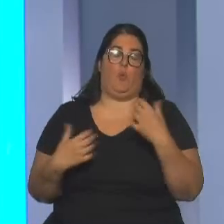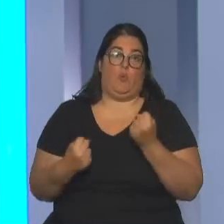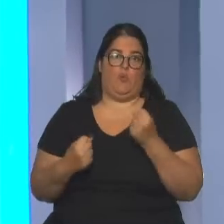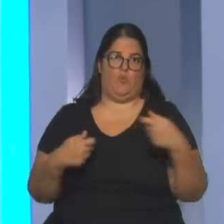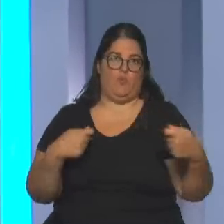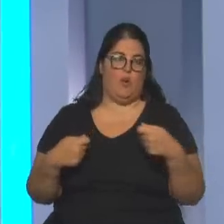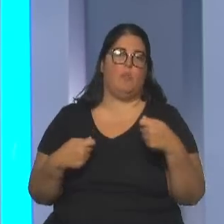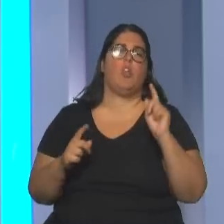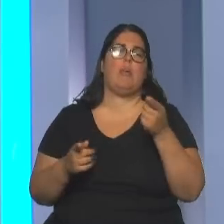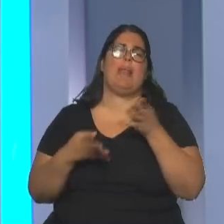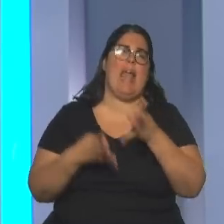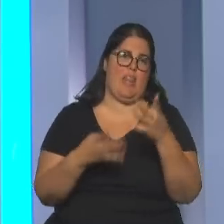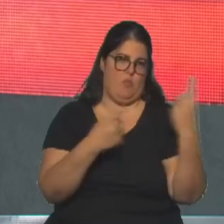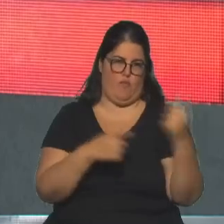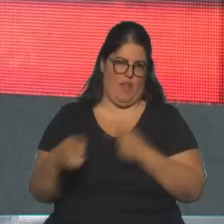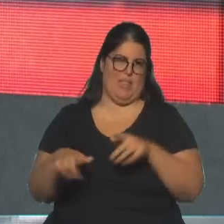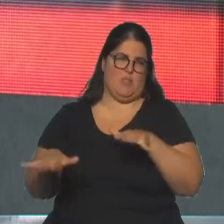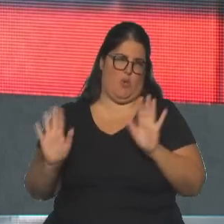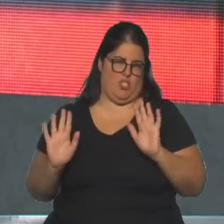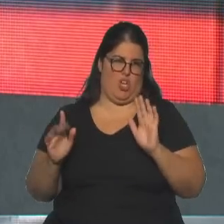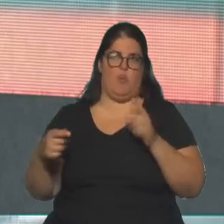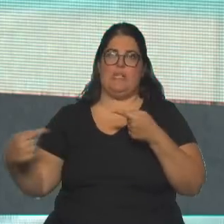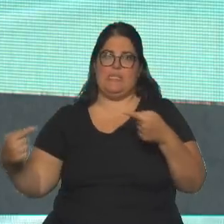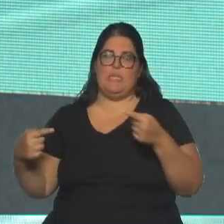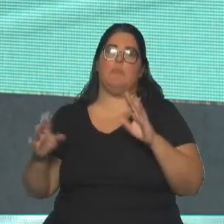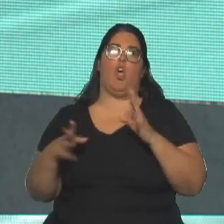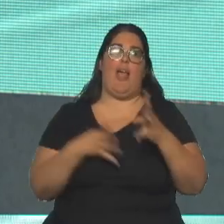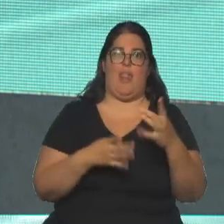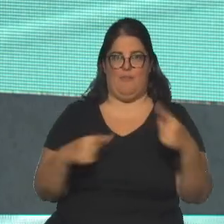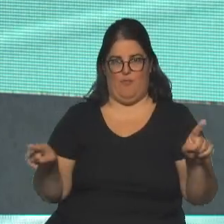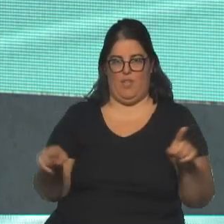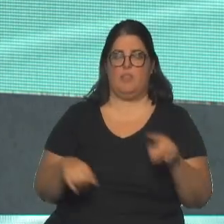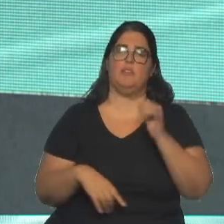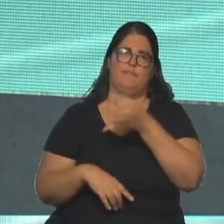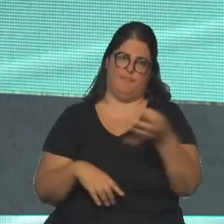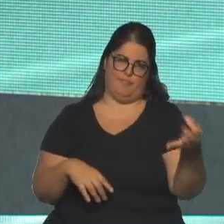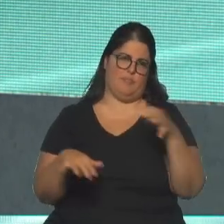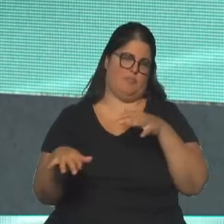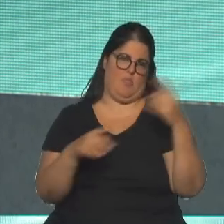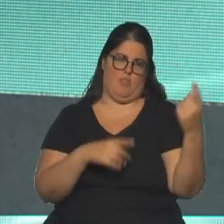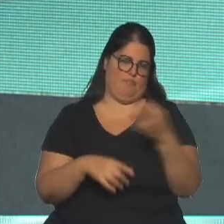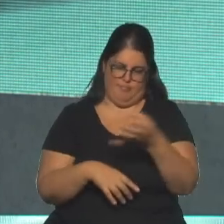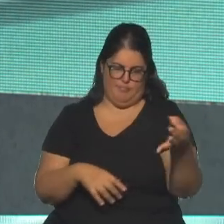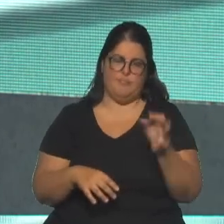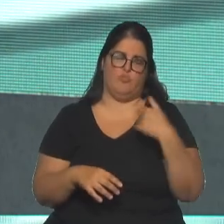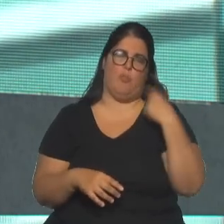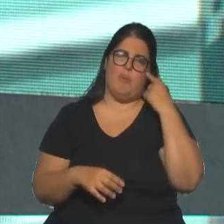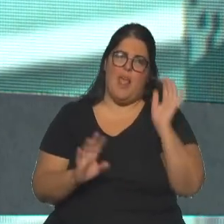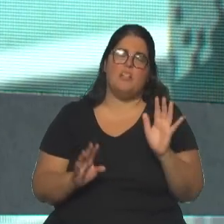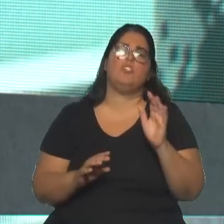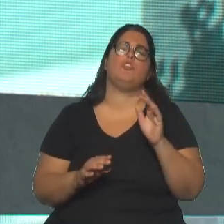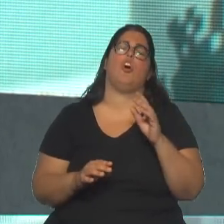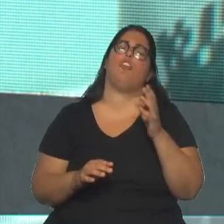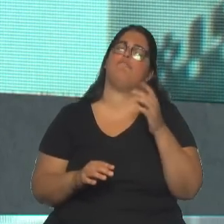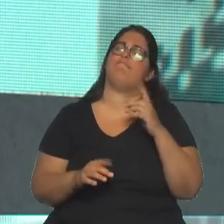es un conflicto bélico. Estamos hablando de dos situaciones diferentes. Sí, efectivamente. Pienso que aún estamos